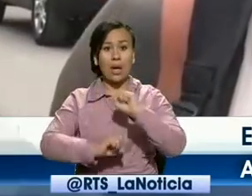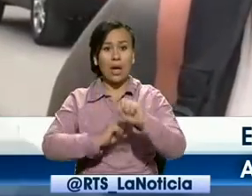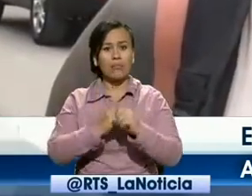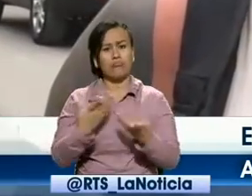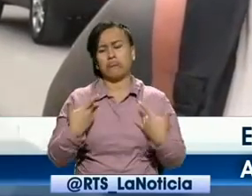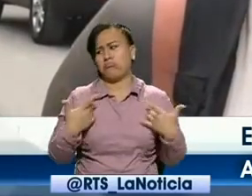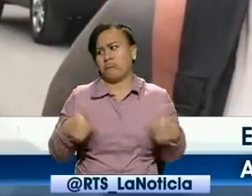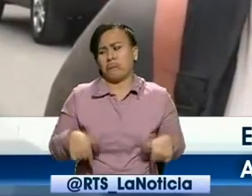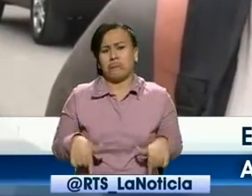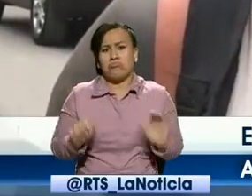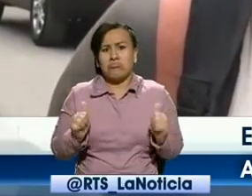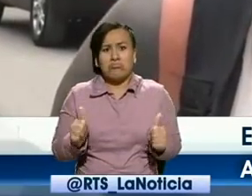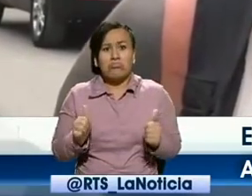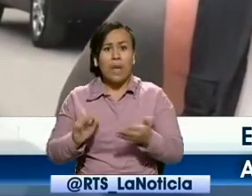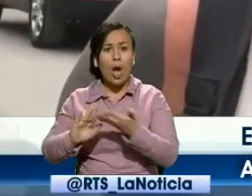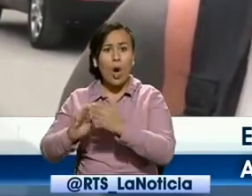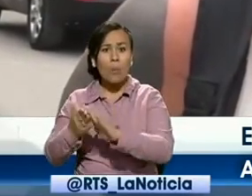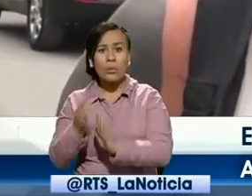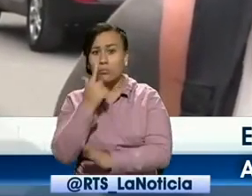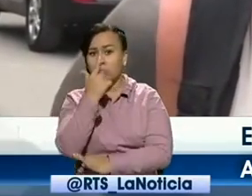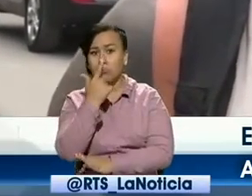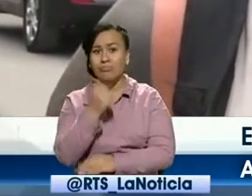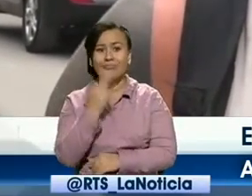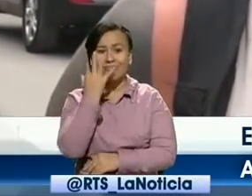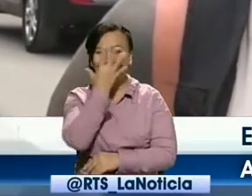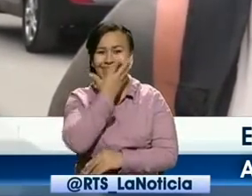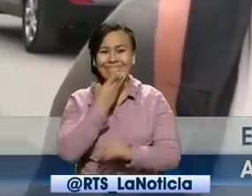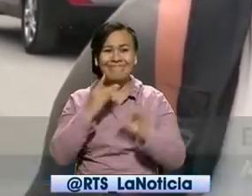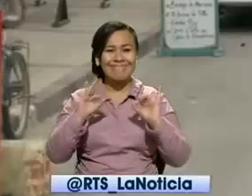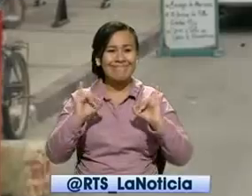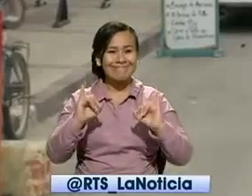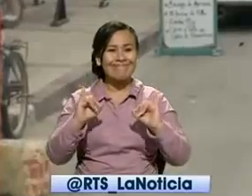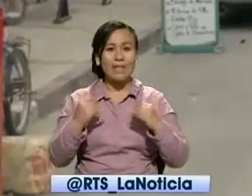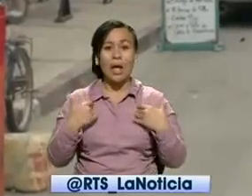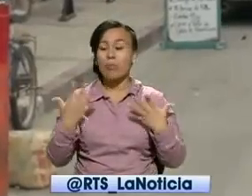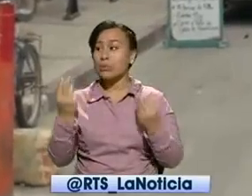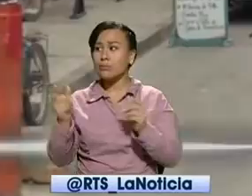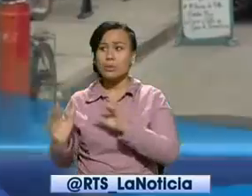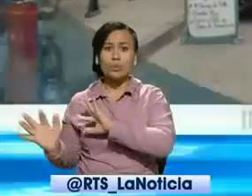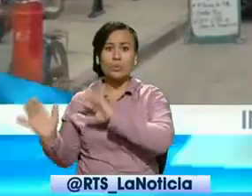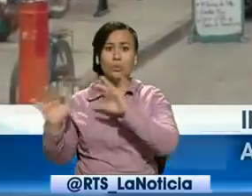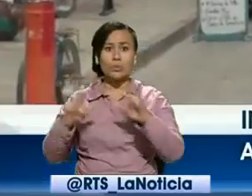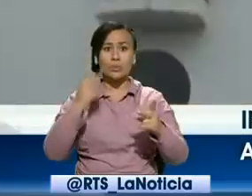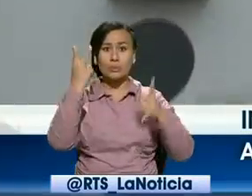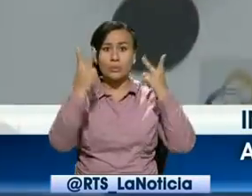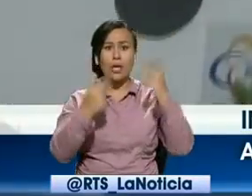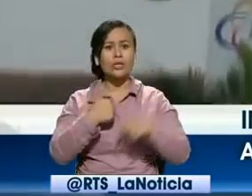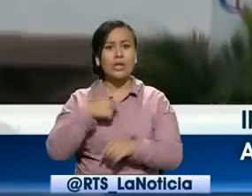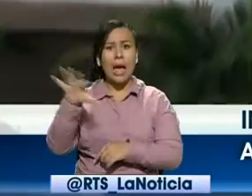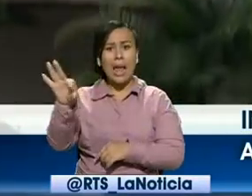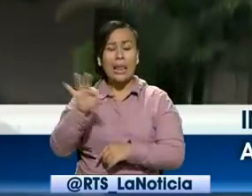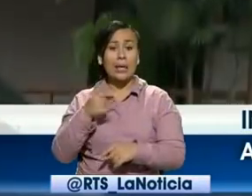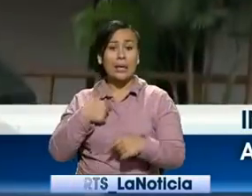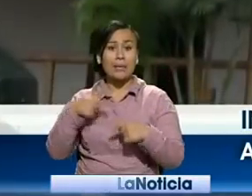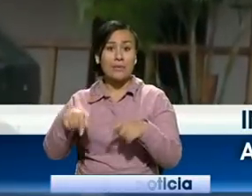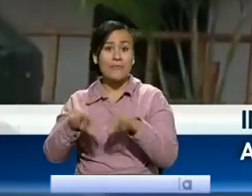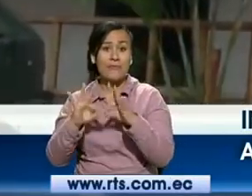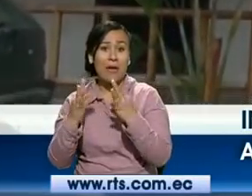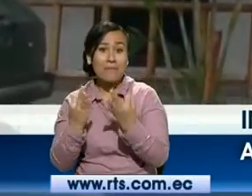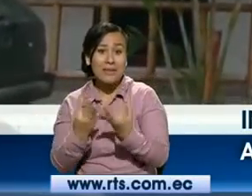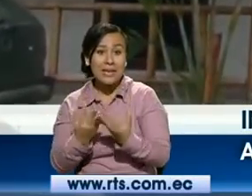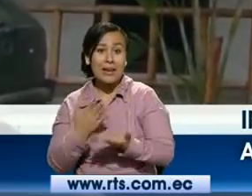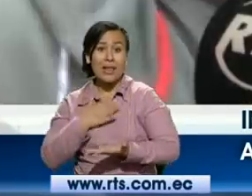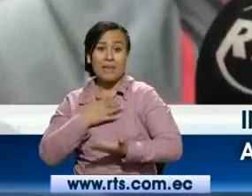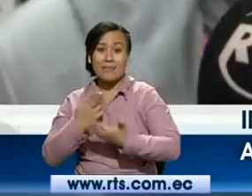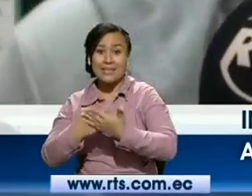Nada, una comuna, un lugar increíble, totalmente turístico, donde yo elegí tener mi familia, donde elegí criar a